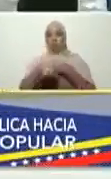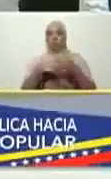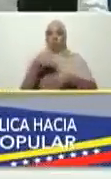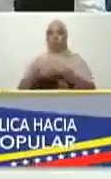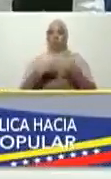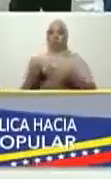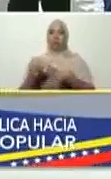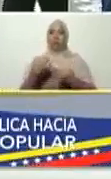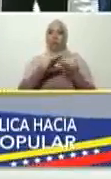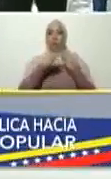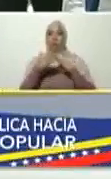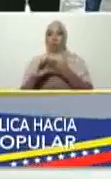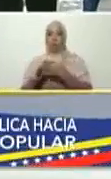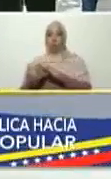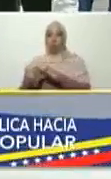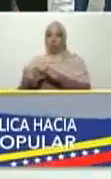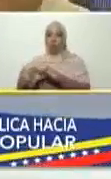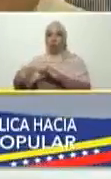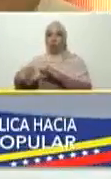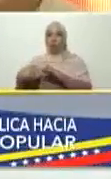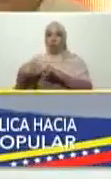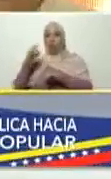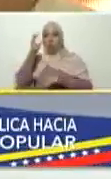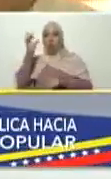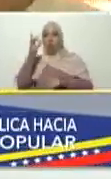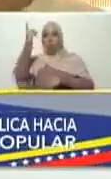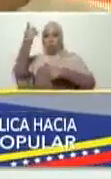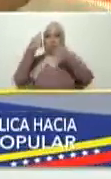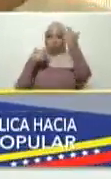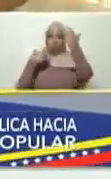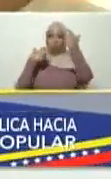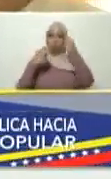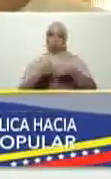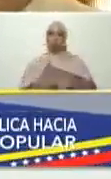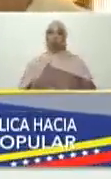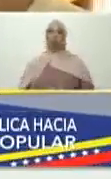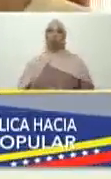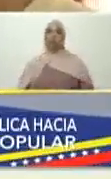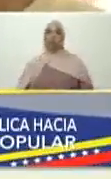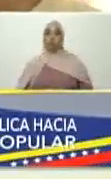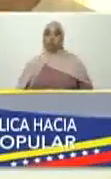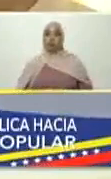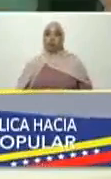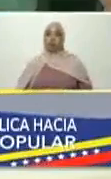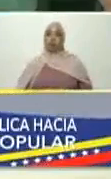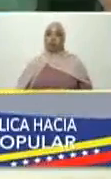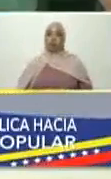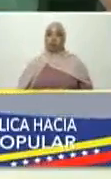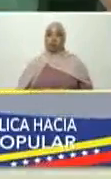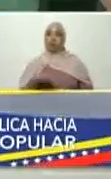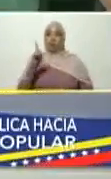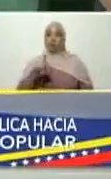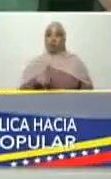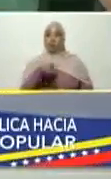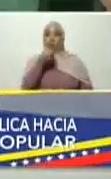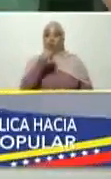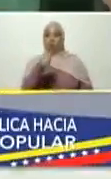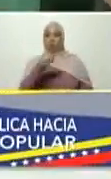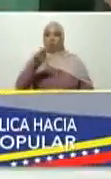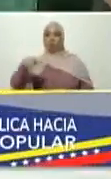la comuna no fue un invento del presidente de la República Bolivariana Venezuela, el comandante Hugo Chávez, sino que es